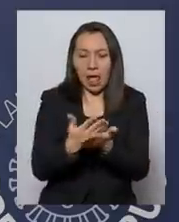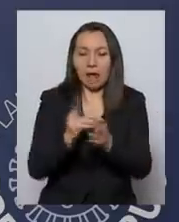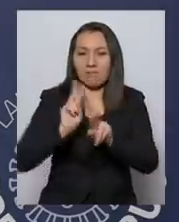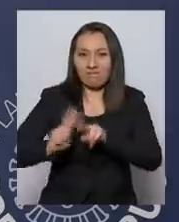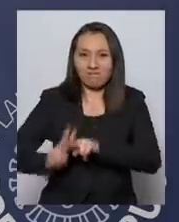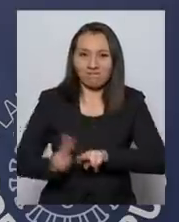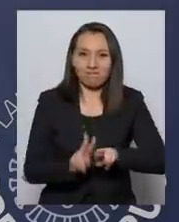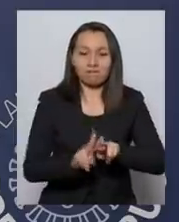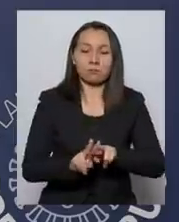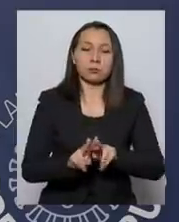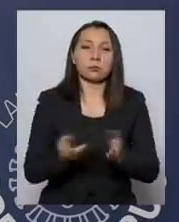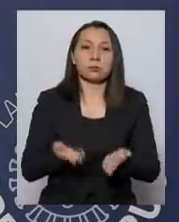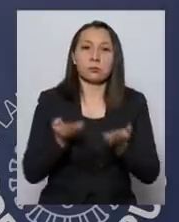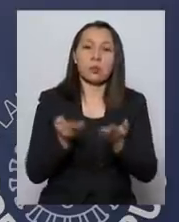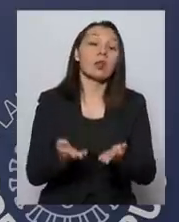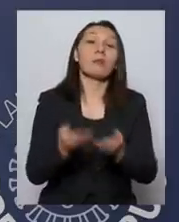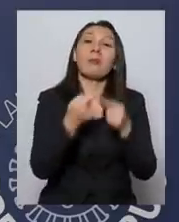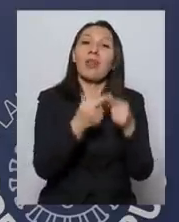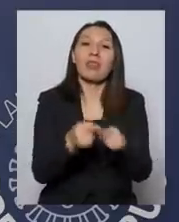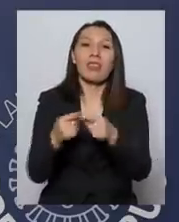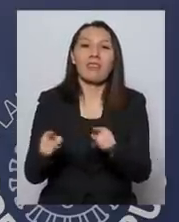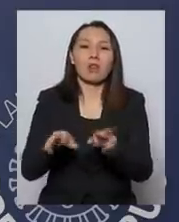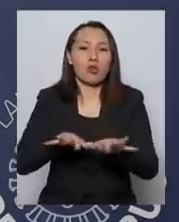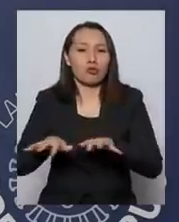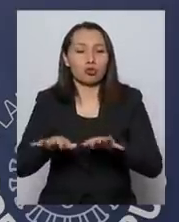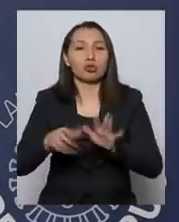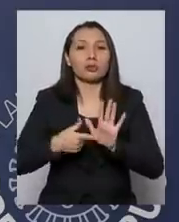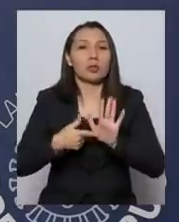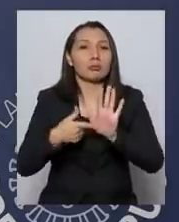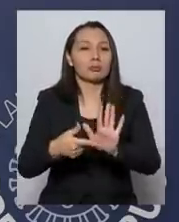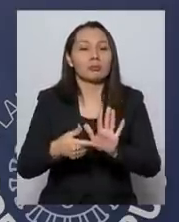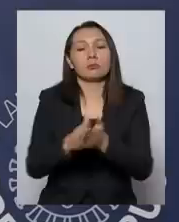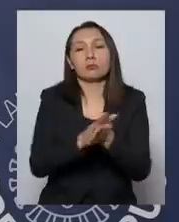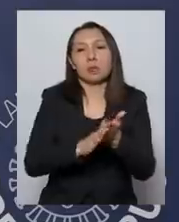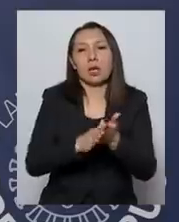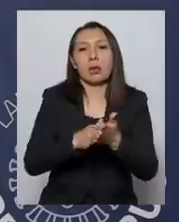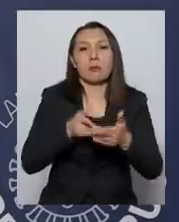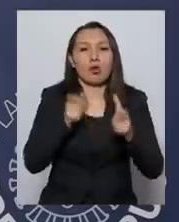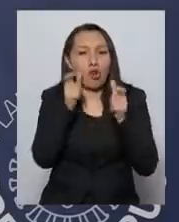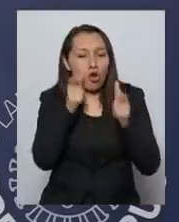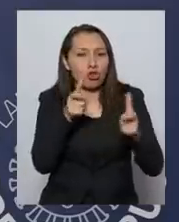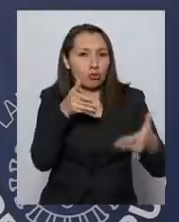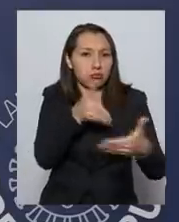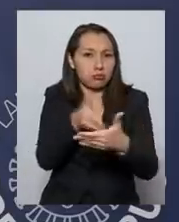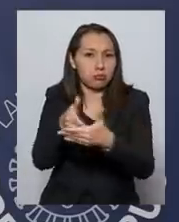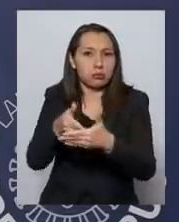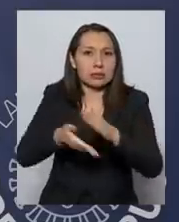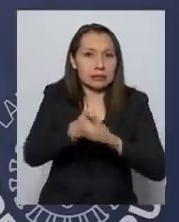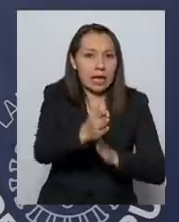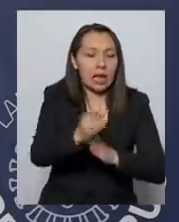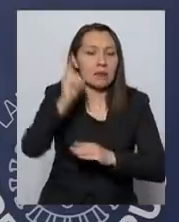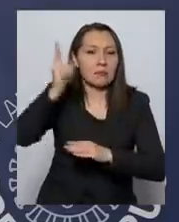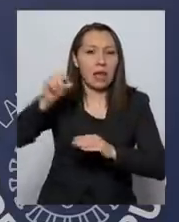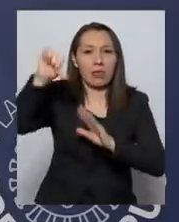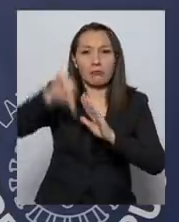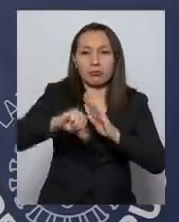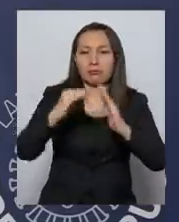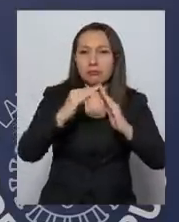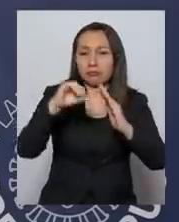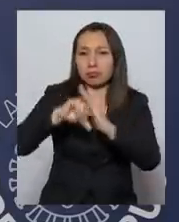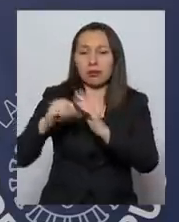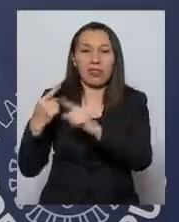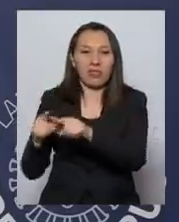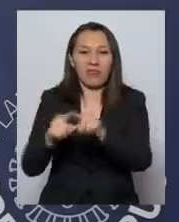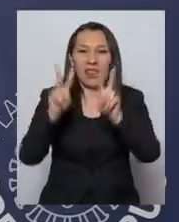de con distintos instrumentos, llámese barrera sanitaria, cuarentena, medidas generales,